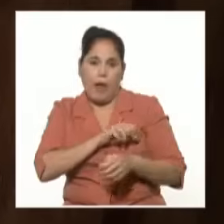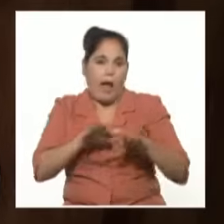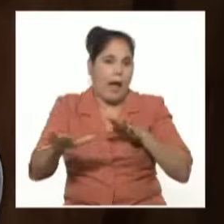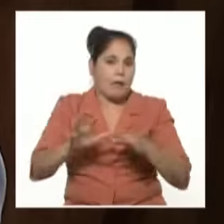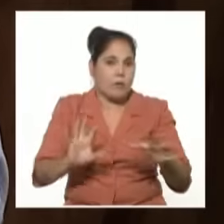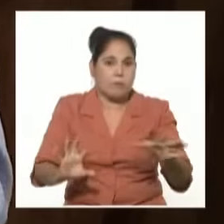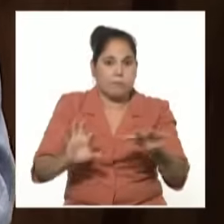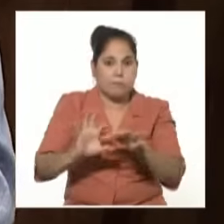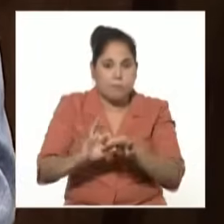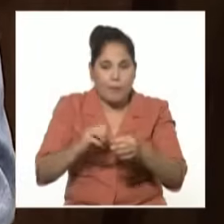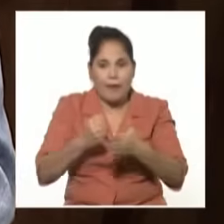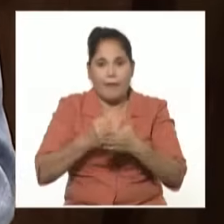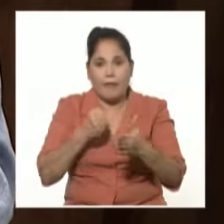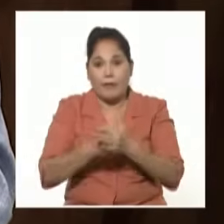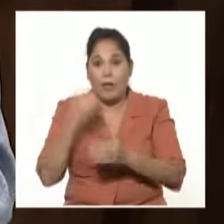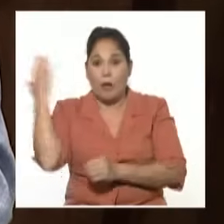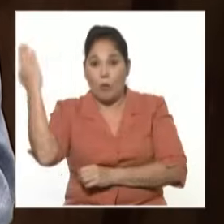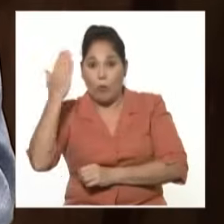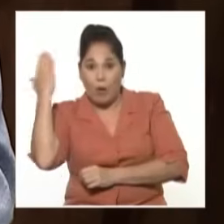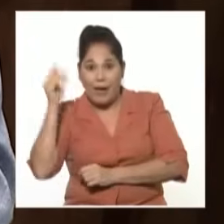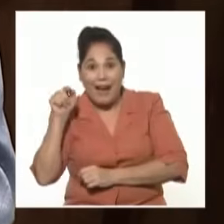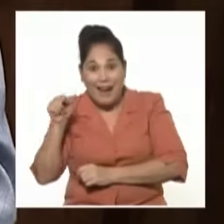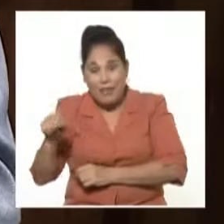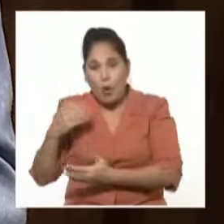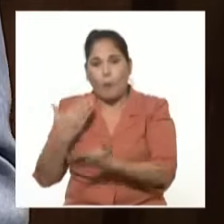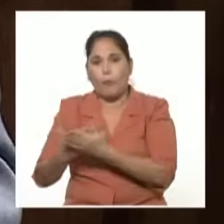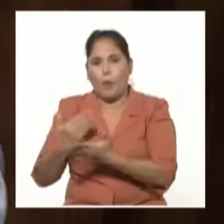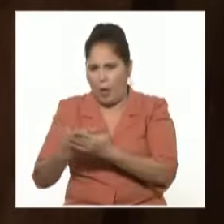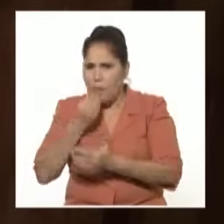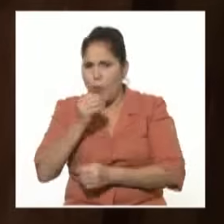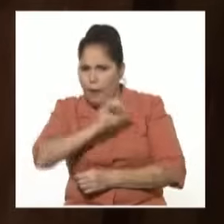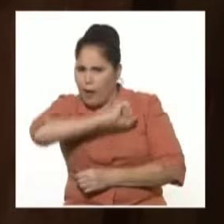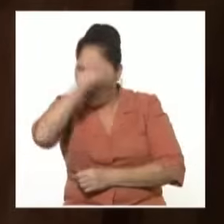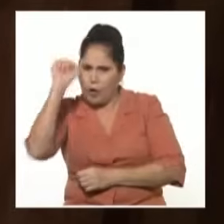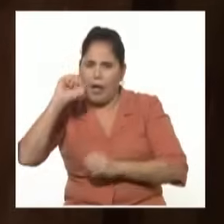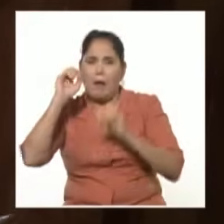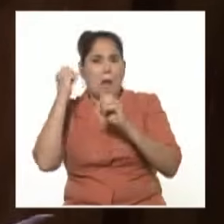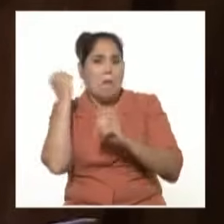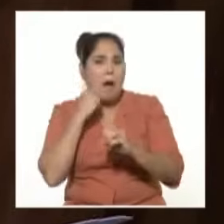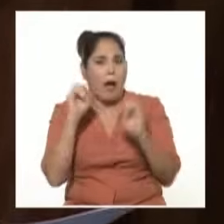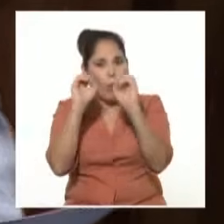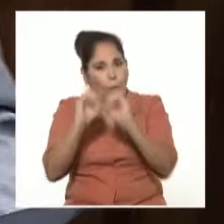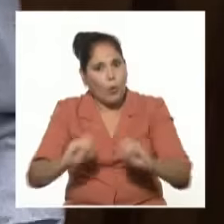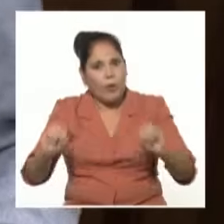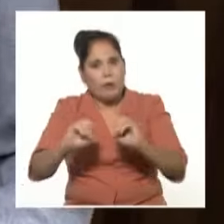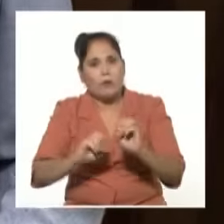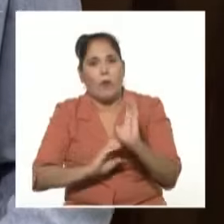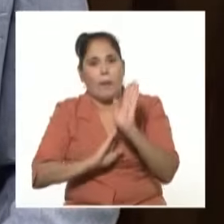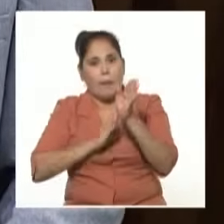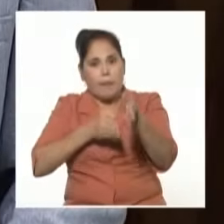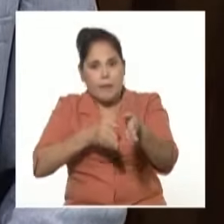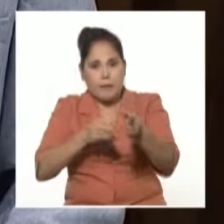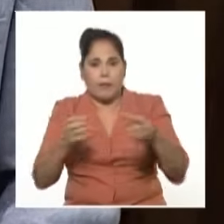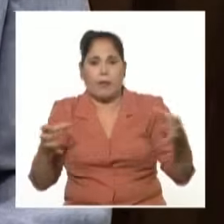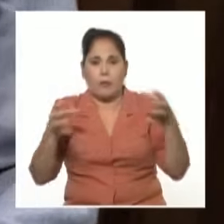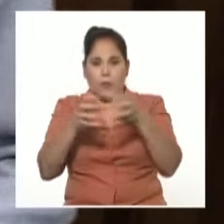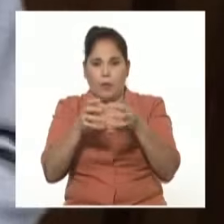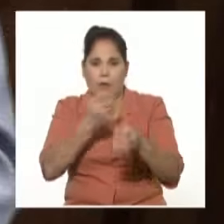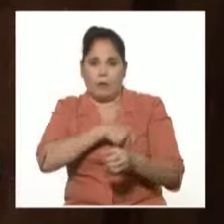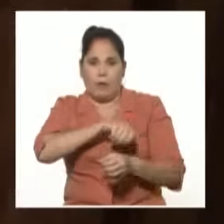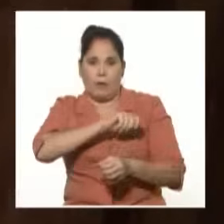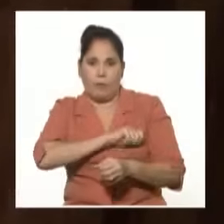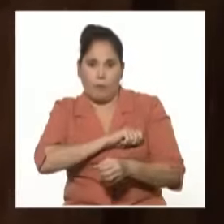coordinada para enfrentar a Melissa es la mejor prueba de cuánto podemos lograr con organización, disciplina y unidad.